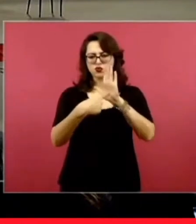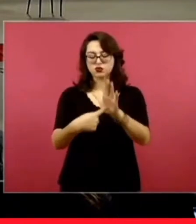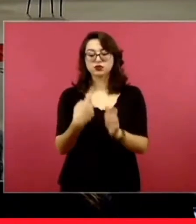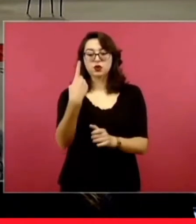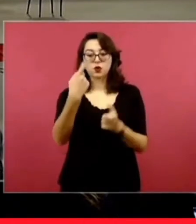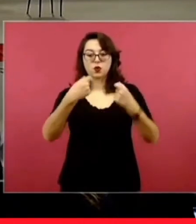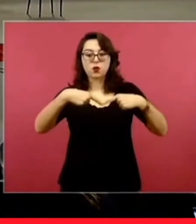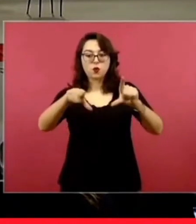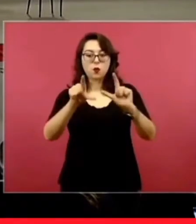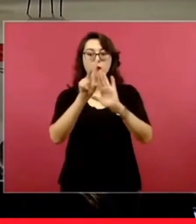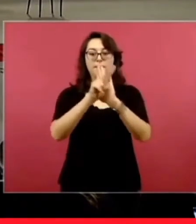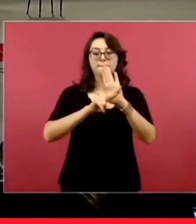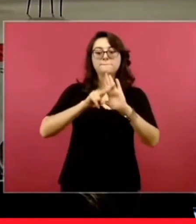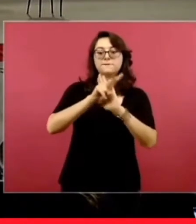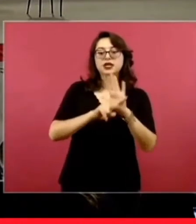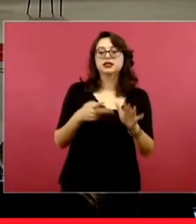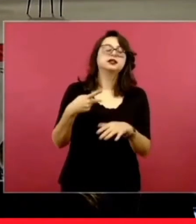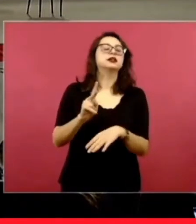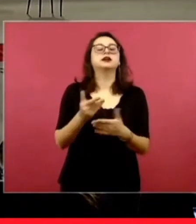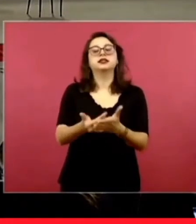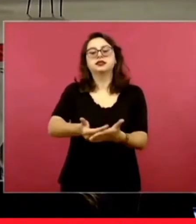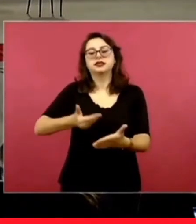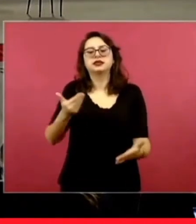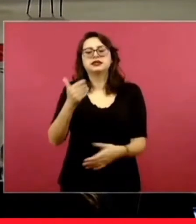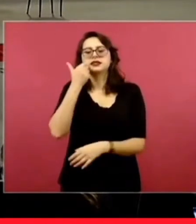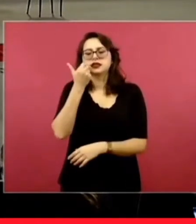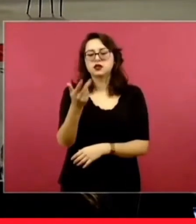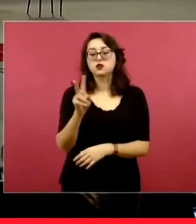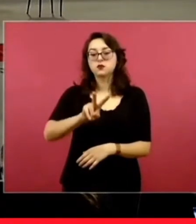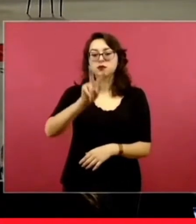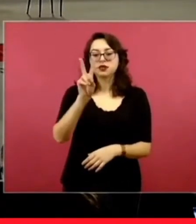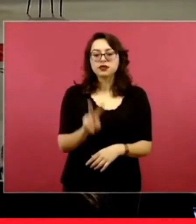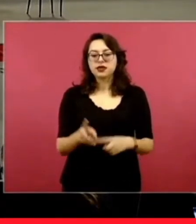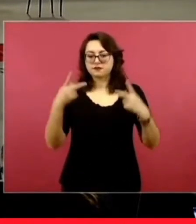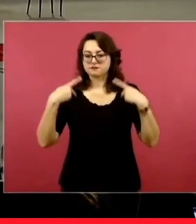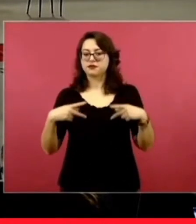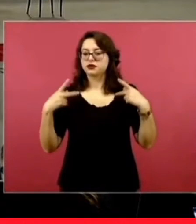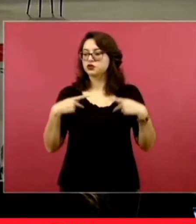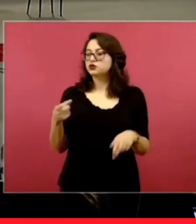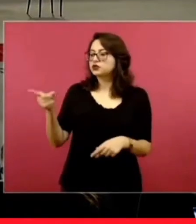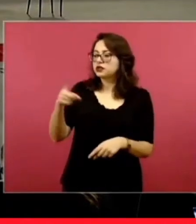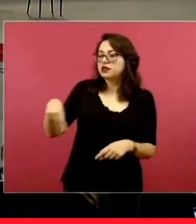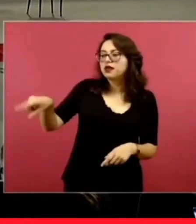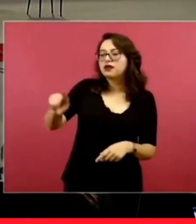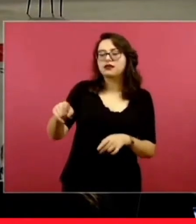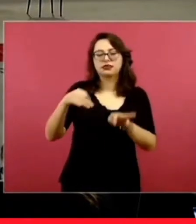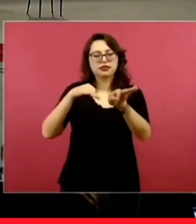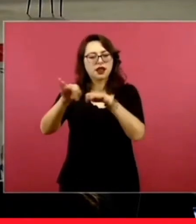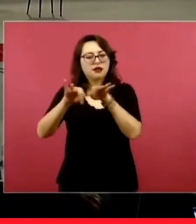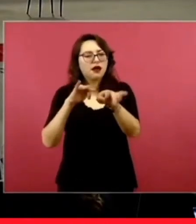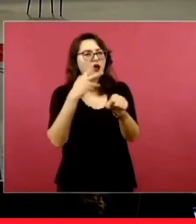trabajo de las restauradoras y los restauradores. Son decenas de